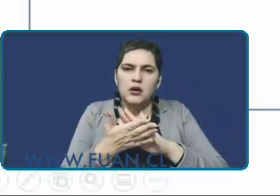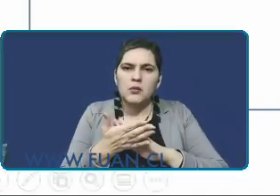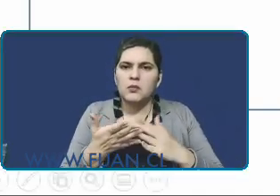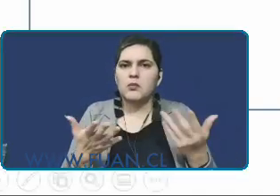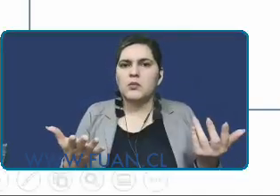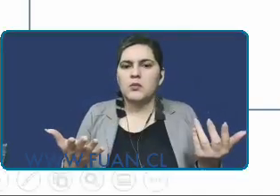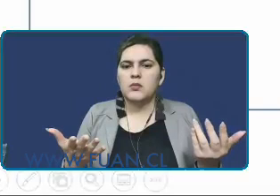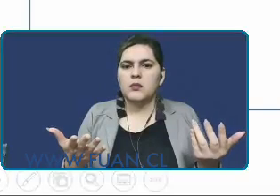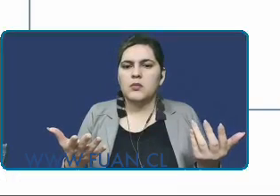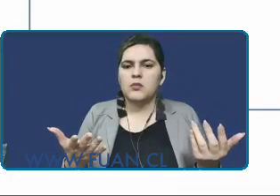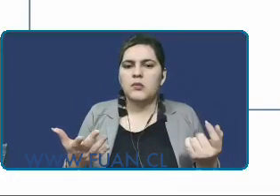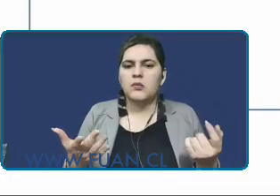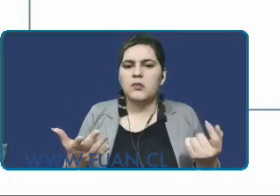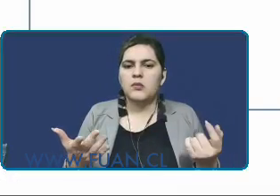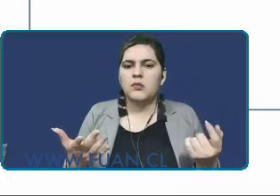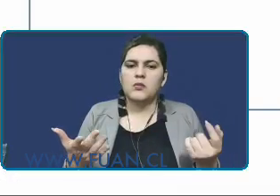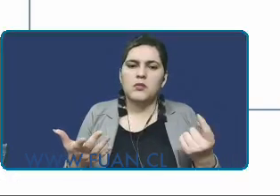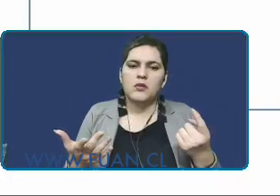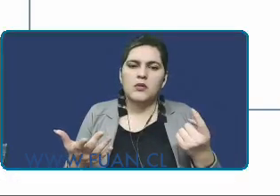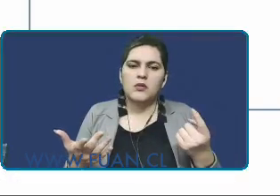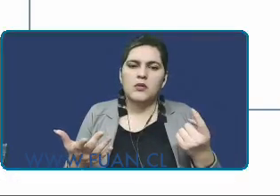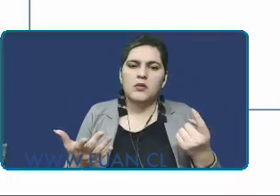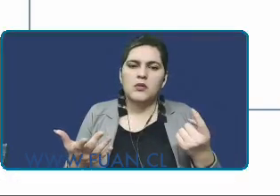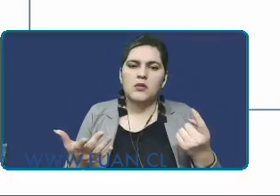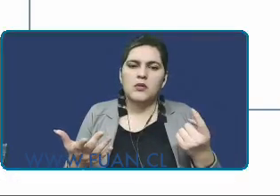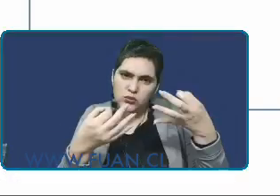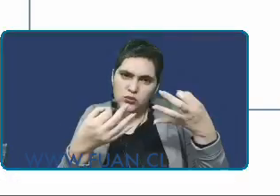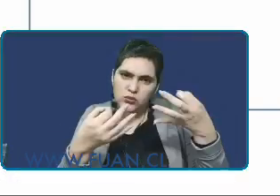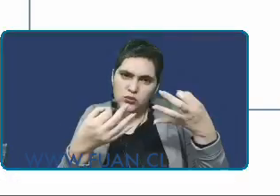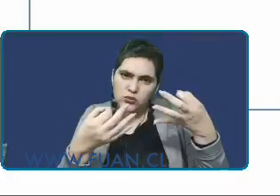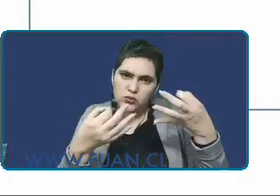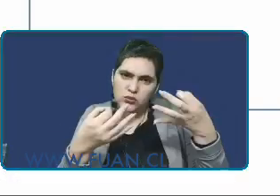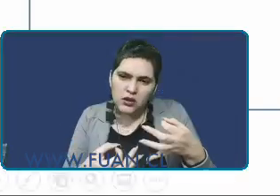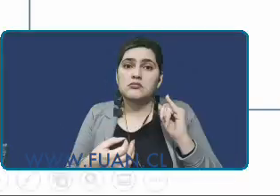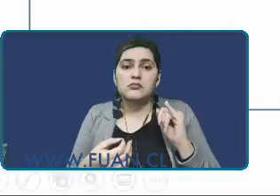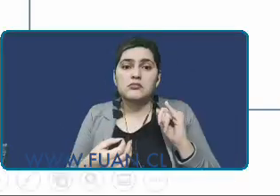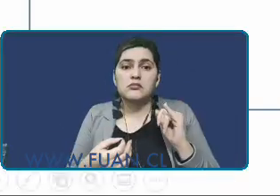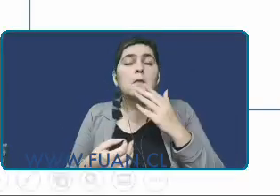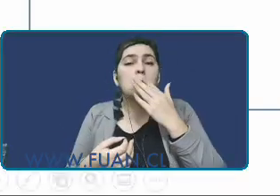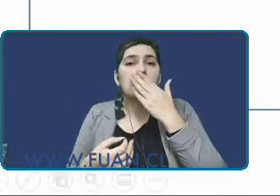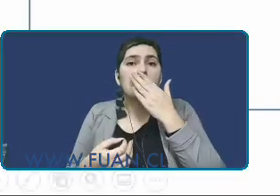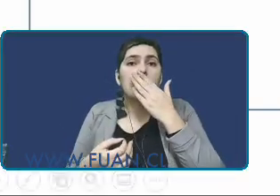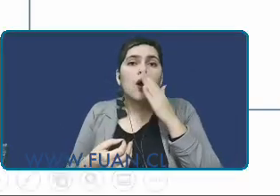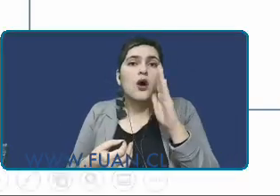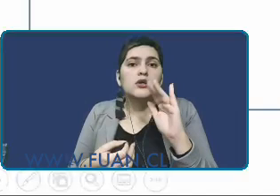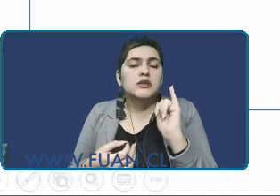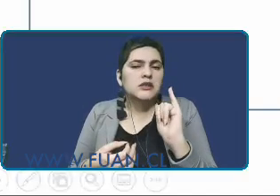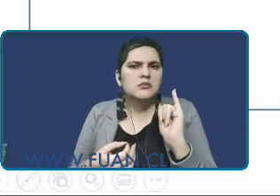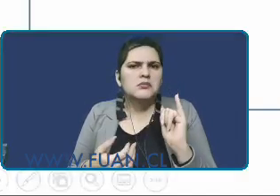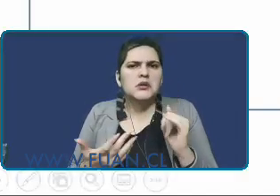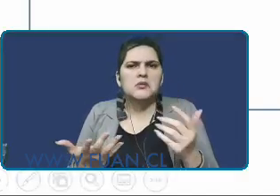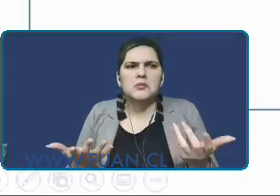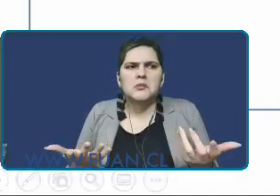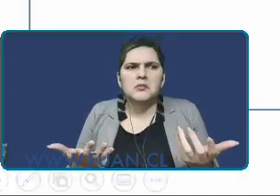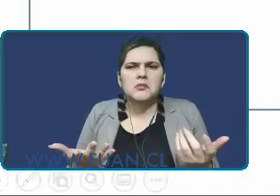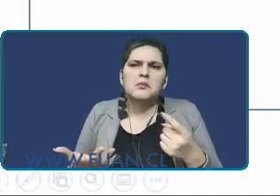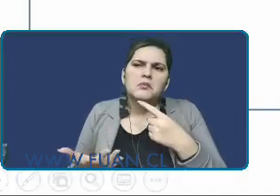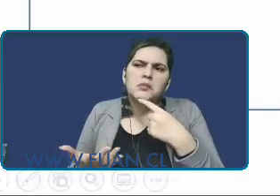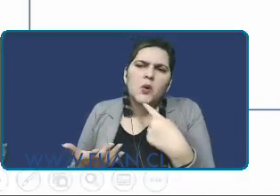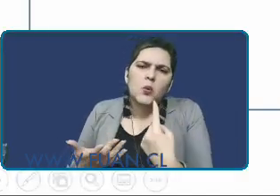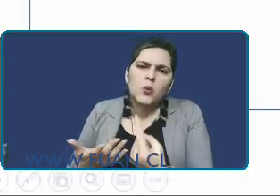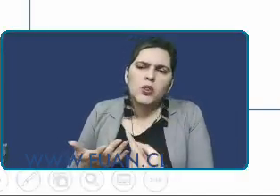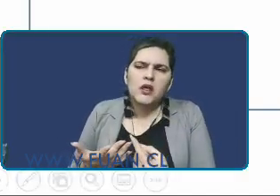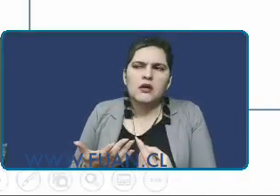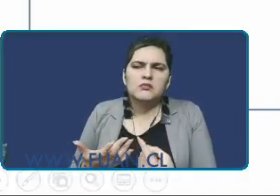resultados, claro, el artículo decía, sí, mejora, pero no se le preguntó con